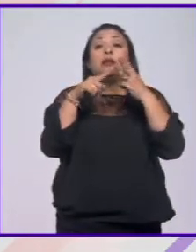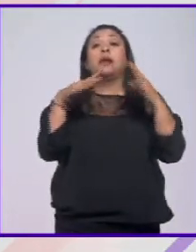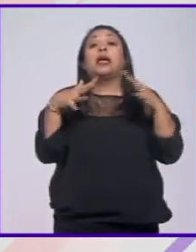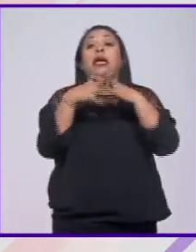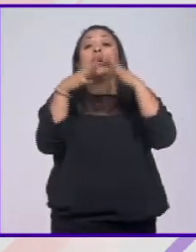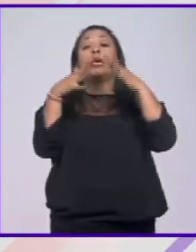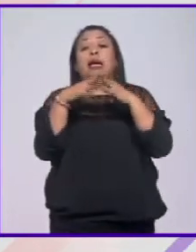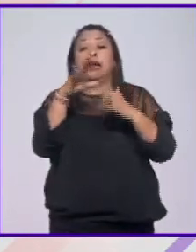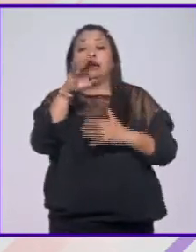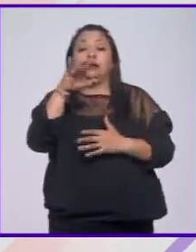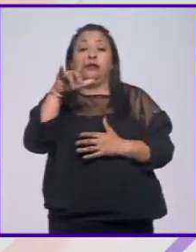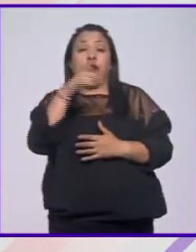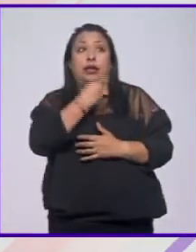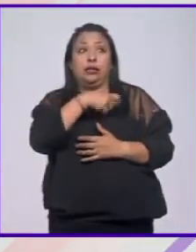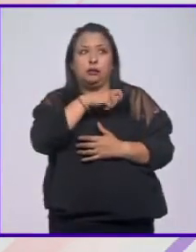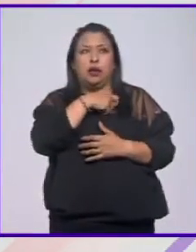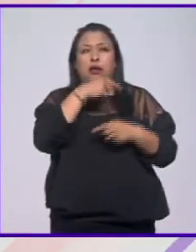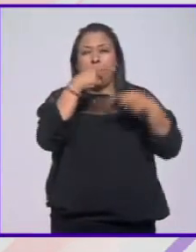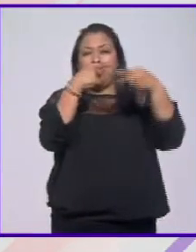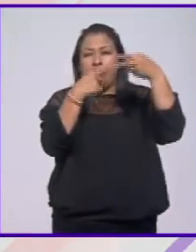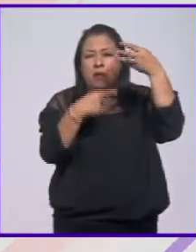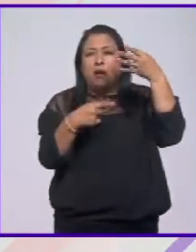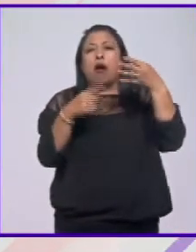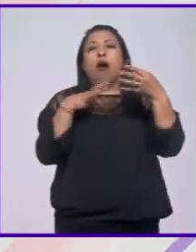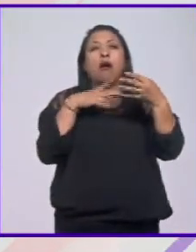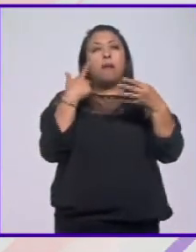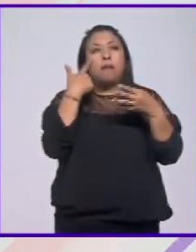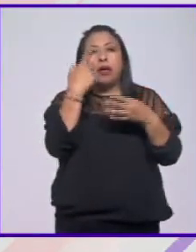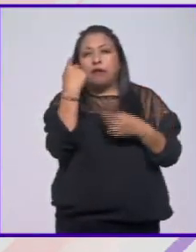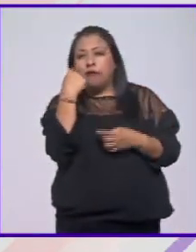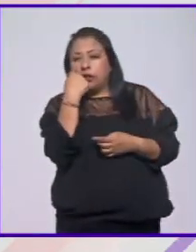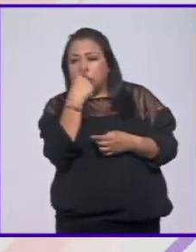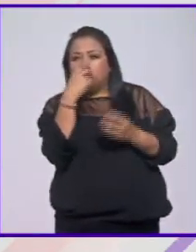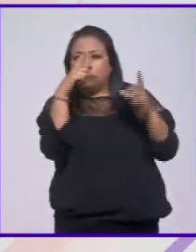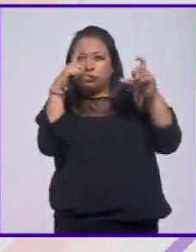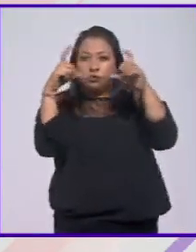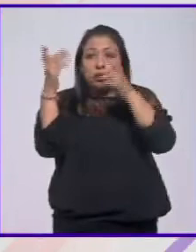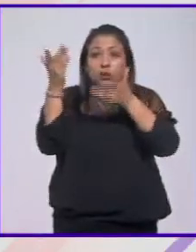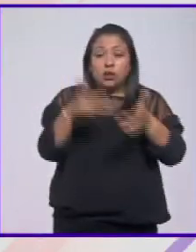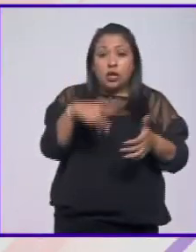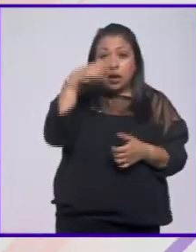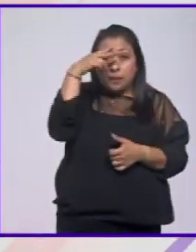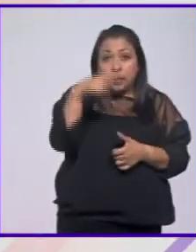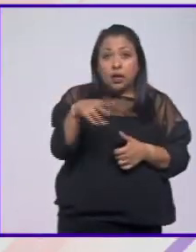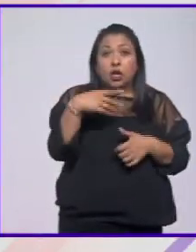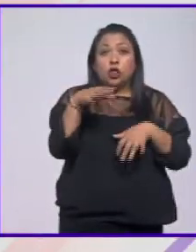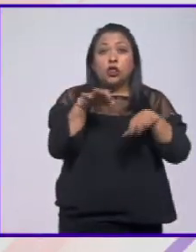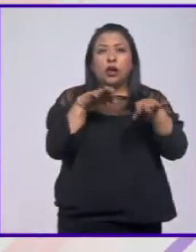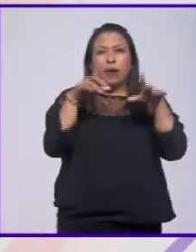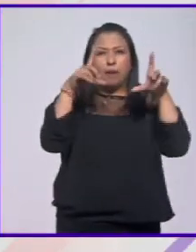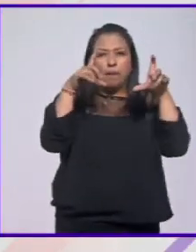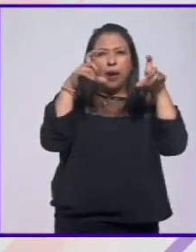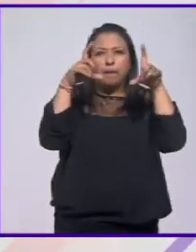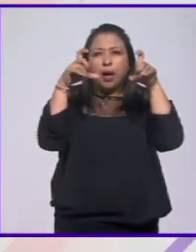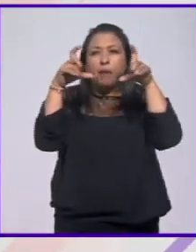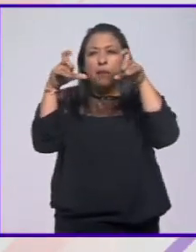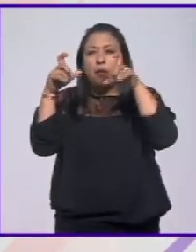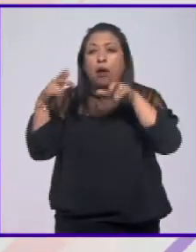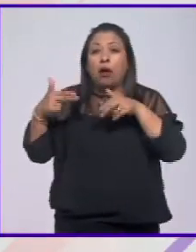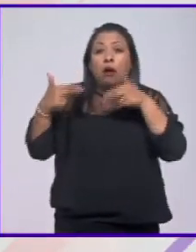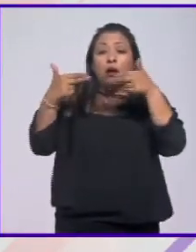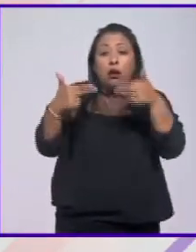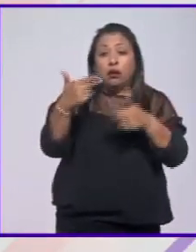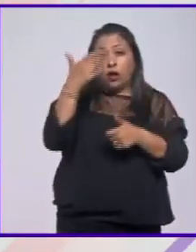Civil Española. Todos estos elementos influyeron en una mirada que llegó a nuestro país con un trabajo fotográfico, heredando